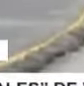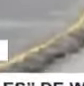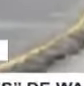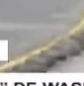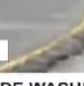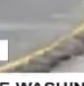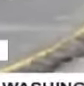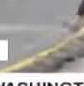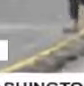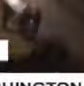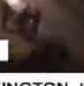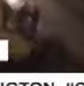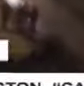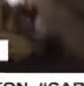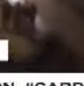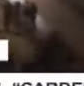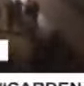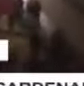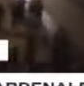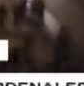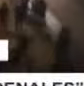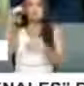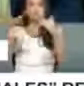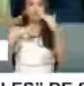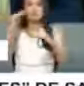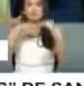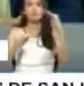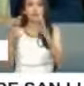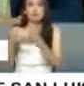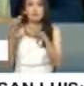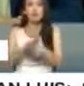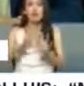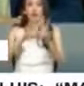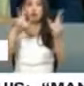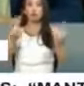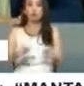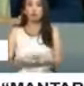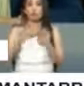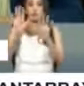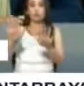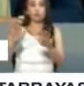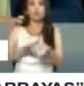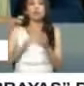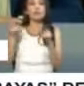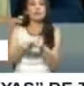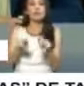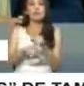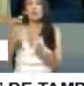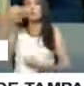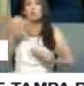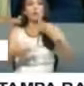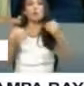Fernando, tenemos precisamente el mensaje que envió anoche el presidente del Ecuador, Lenín Moreno, como